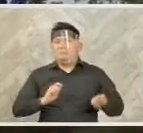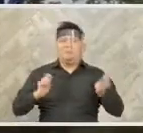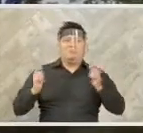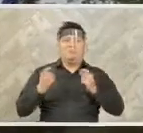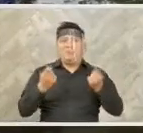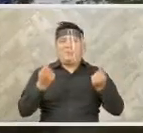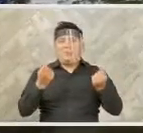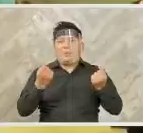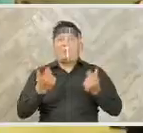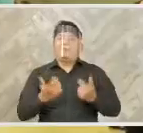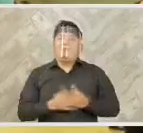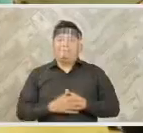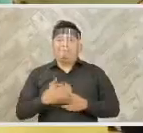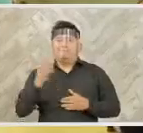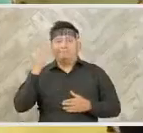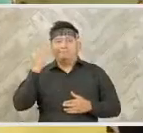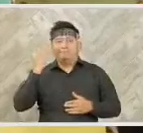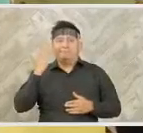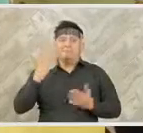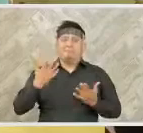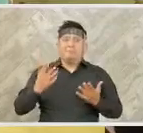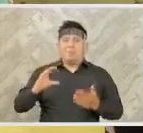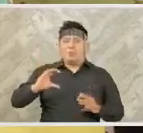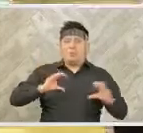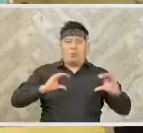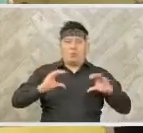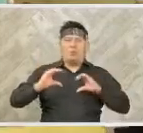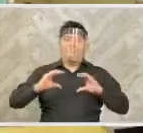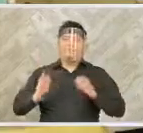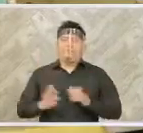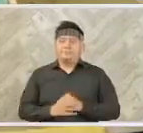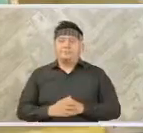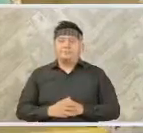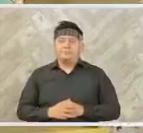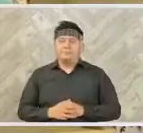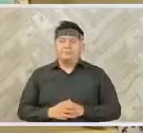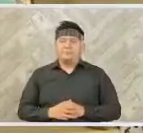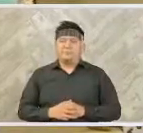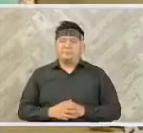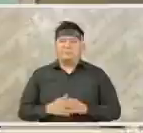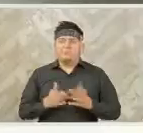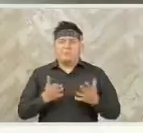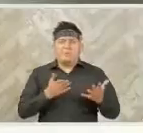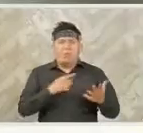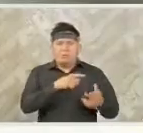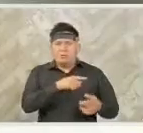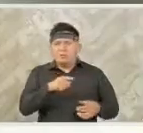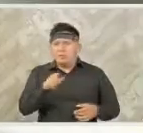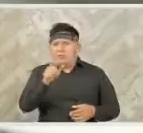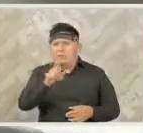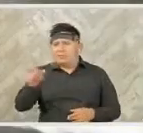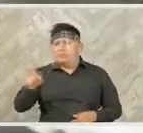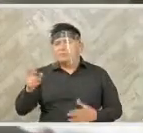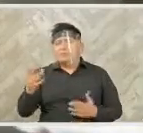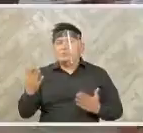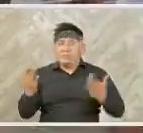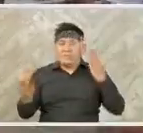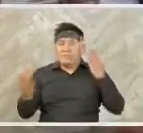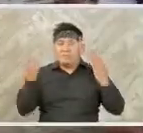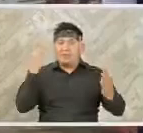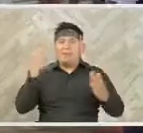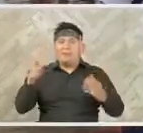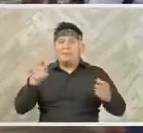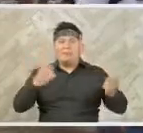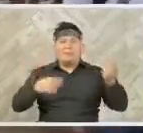ganar y perder. Por otro lado, encontramos una intermediación muy alta entre esos pequeños campesinos que están empezando a